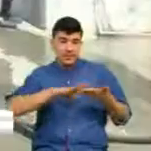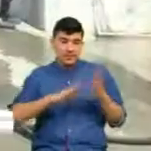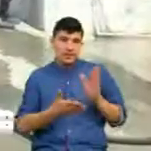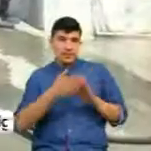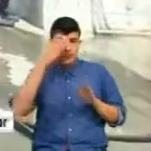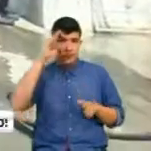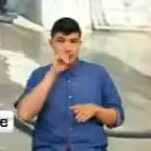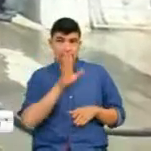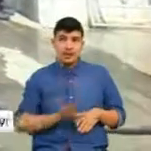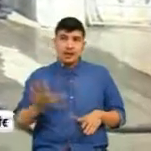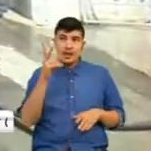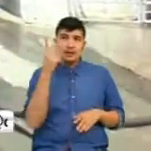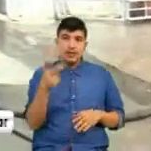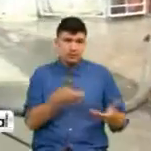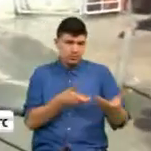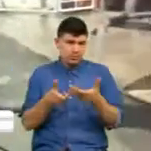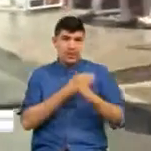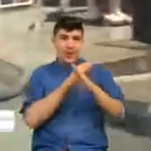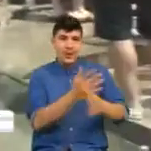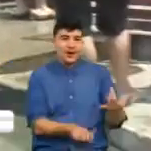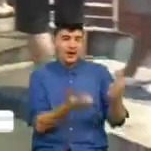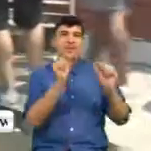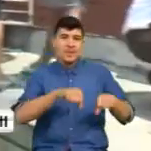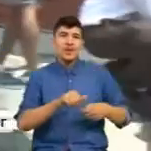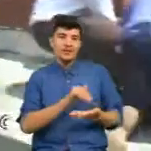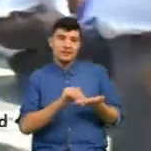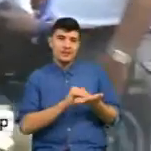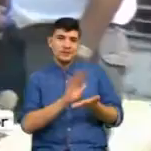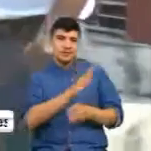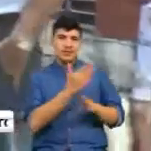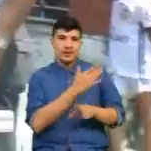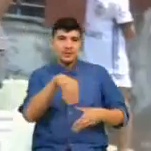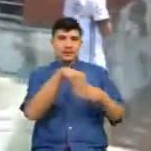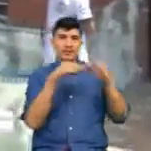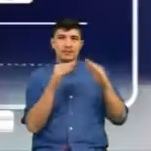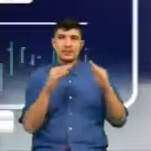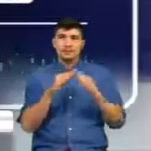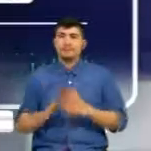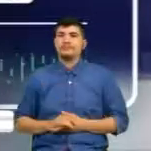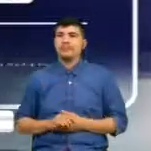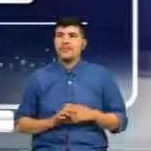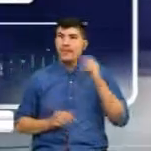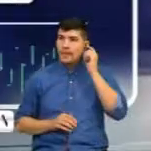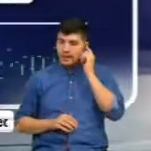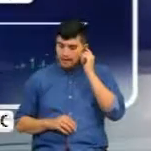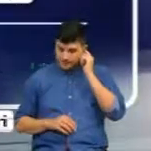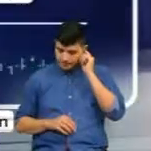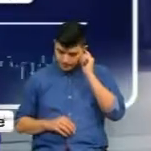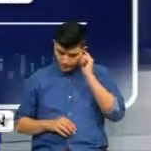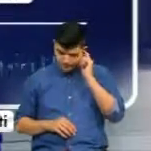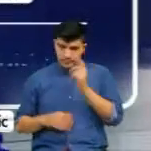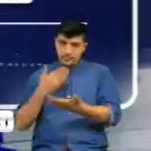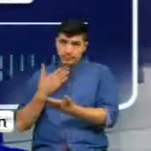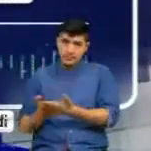Policía Nacional y dos máquinas contra incendios lograron controlar la conflagración. Como es necesaria la intervención con equipos